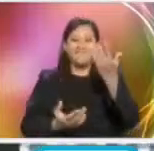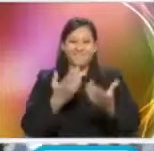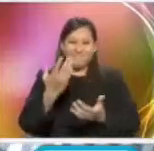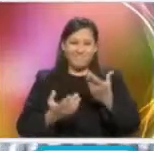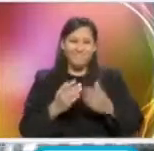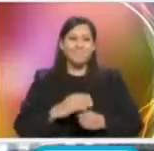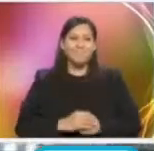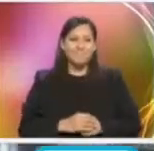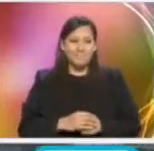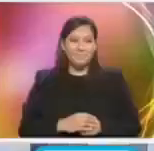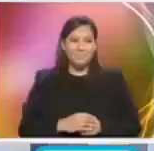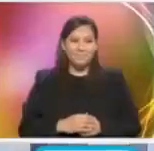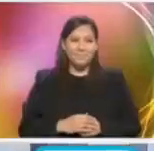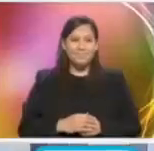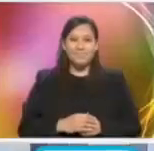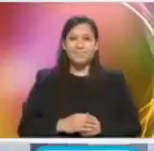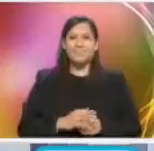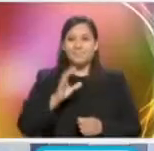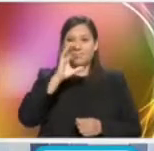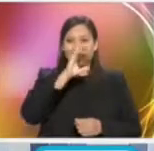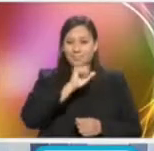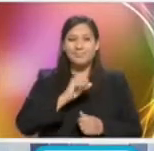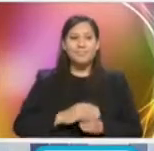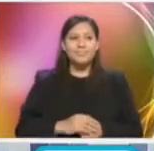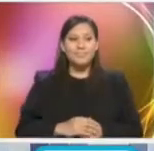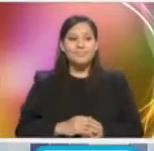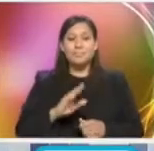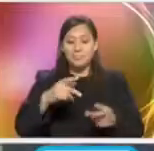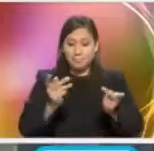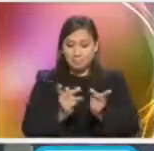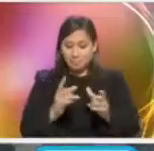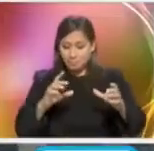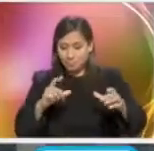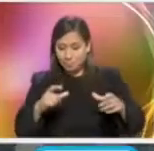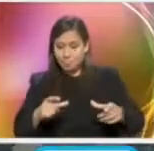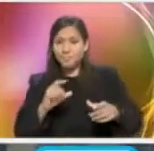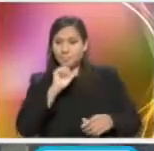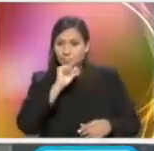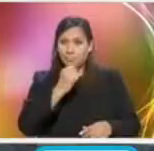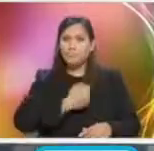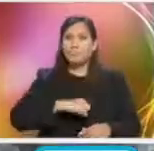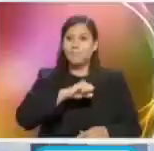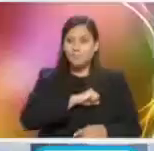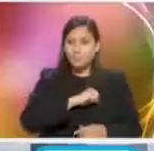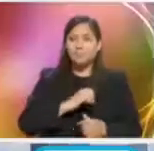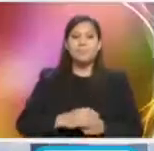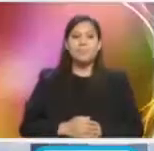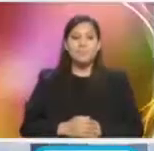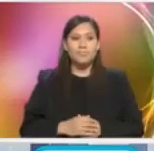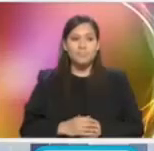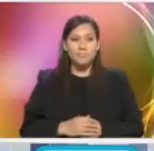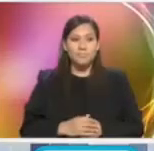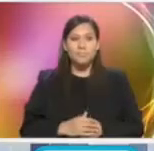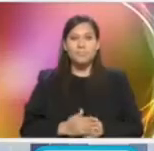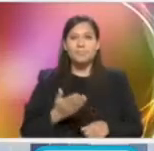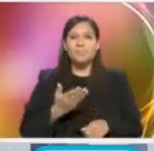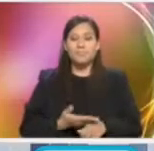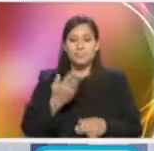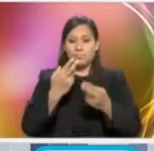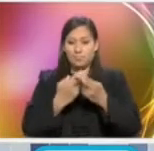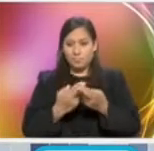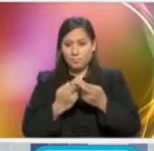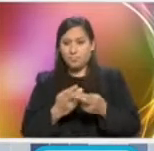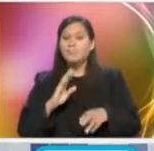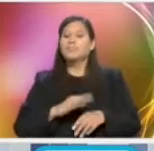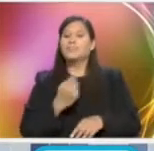todo el calor. Oye, muy buen sopa. platillo el día de hoy, muy saludable, Sí. muy rendidor, porque Muy